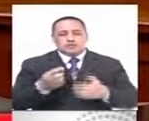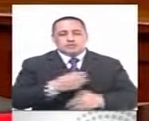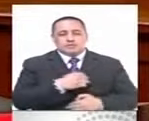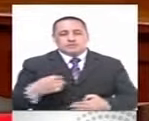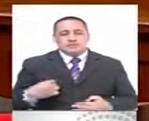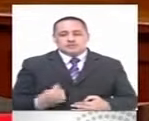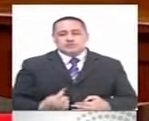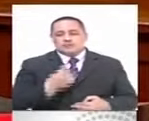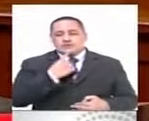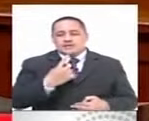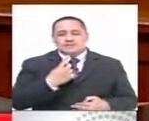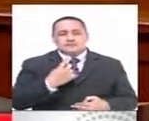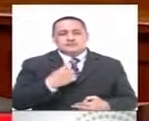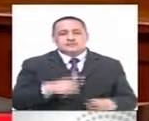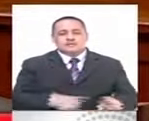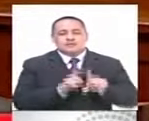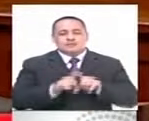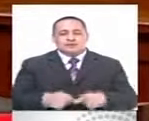Ministros será